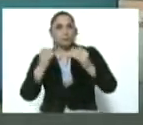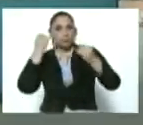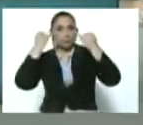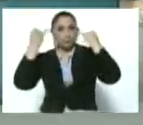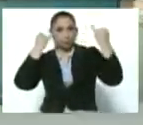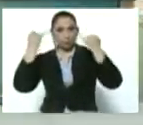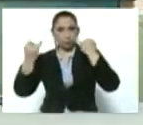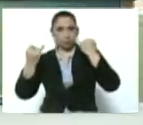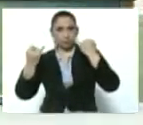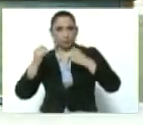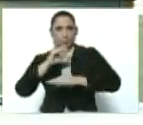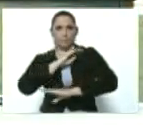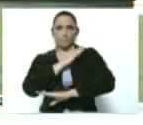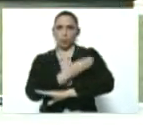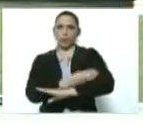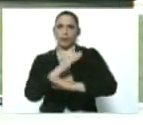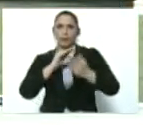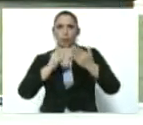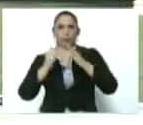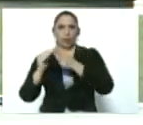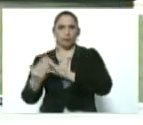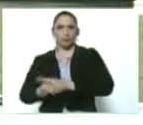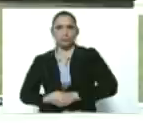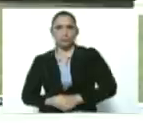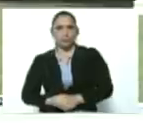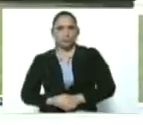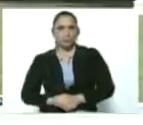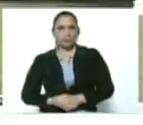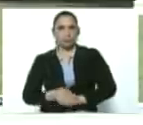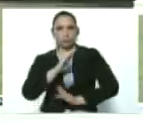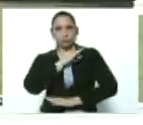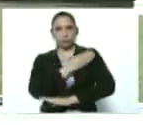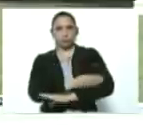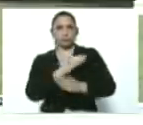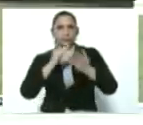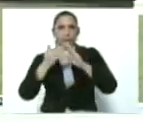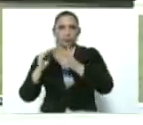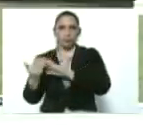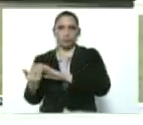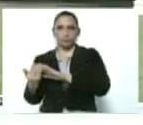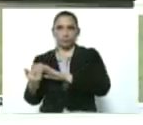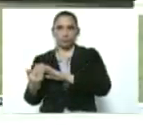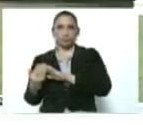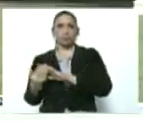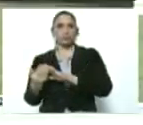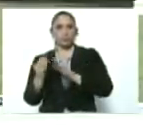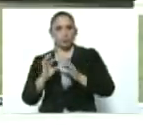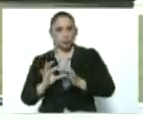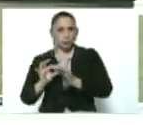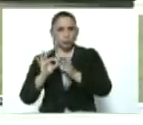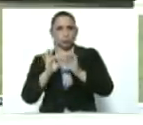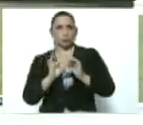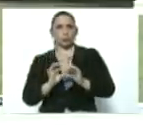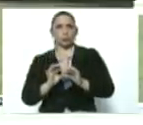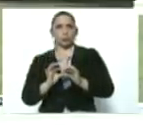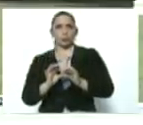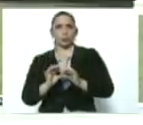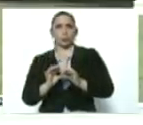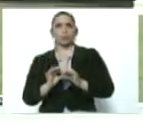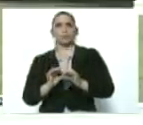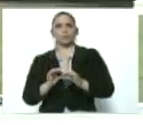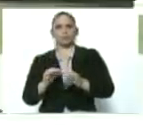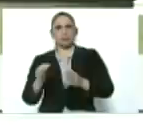del poder comunal el poder comunal el poder de la comunidad la unión del vecino de la